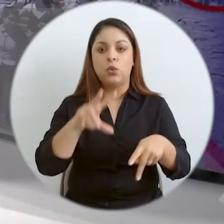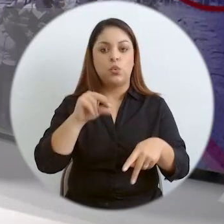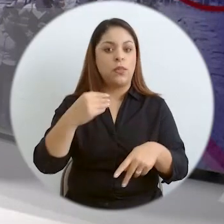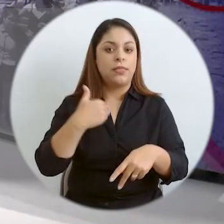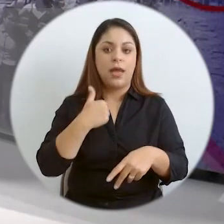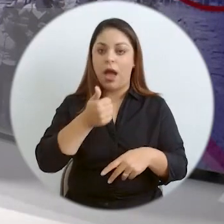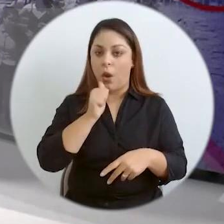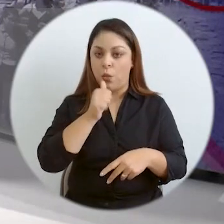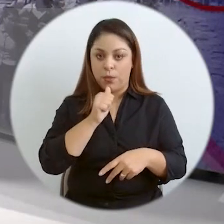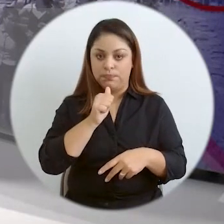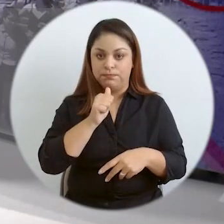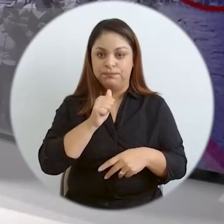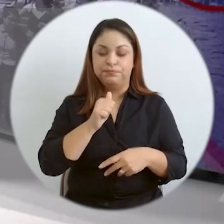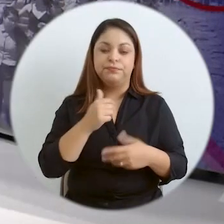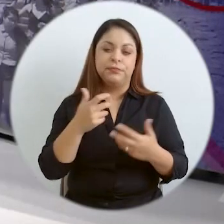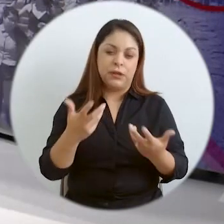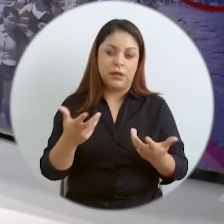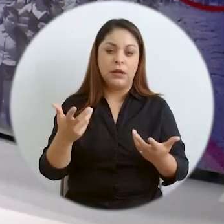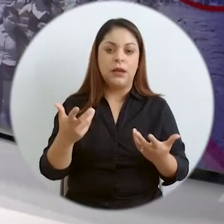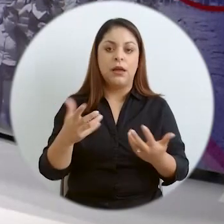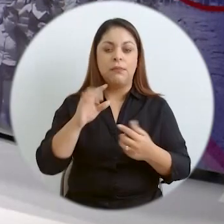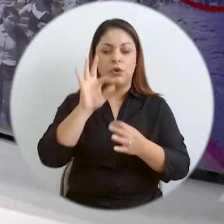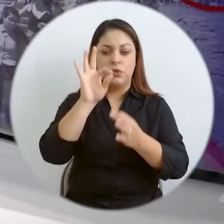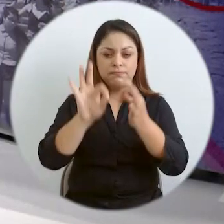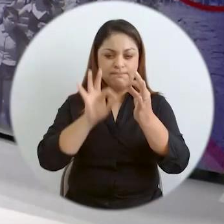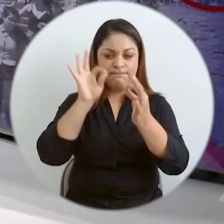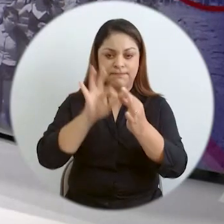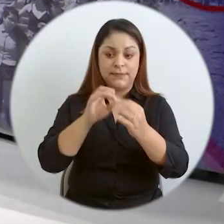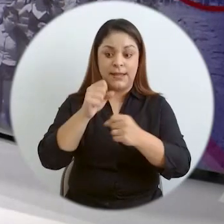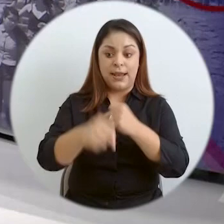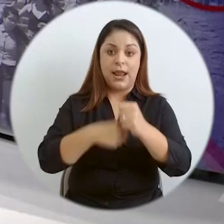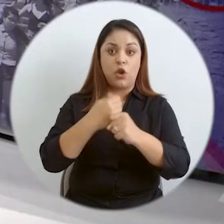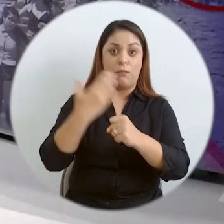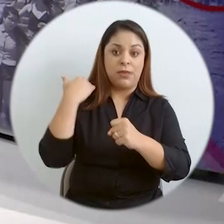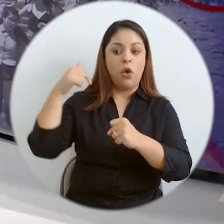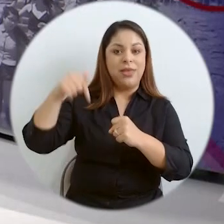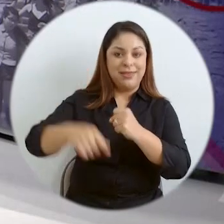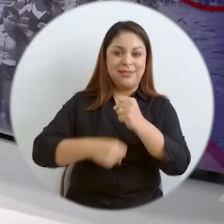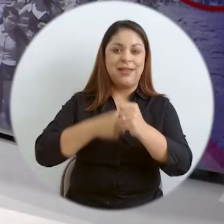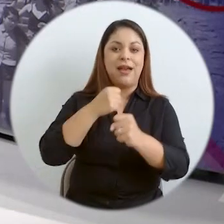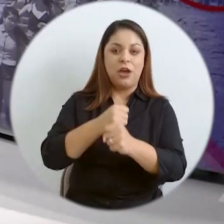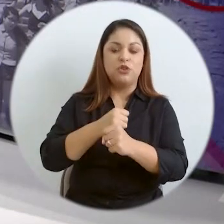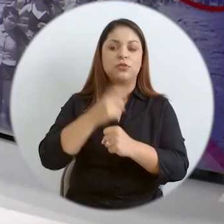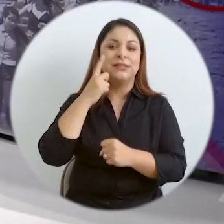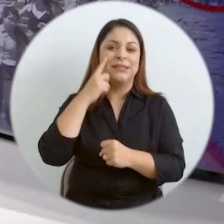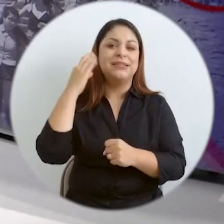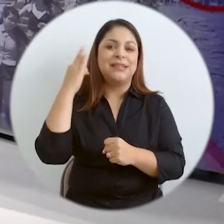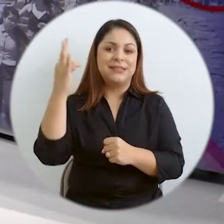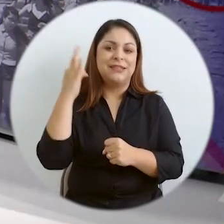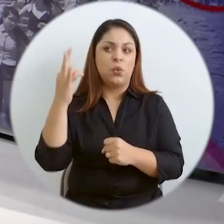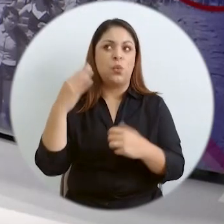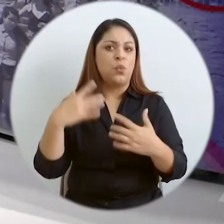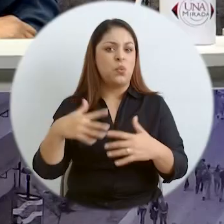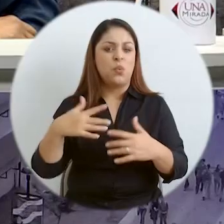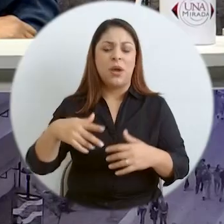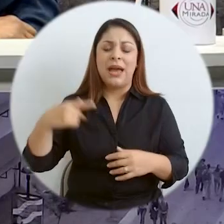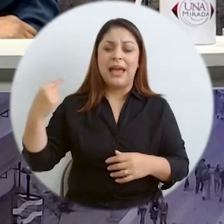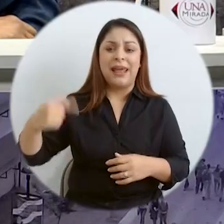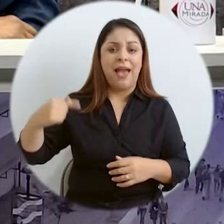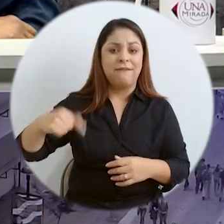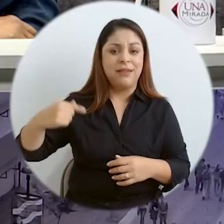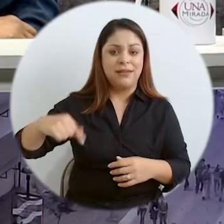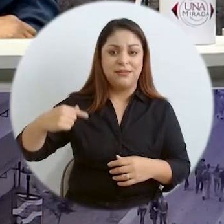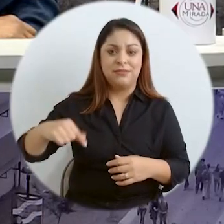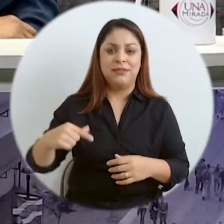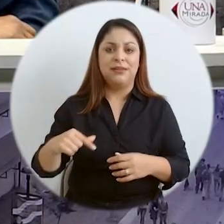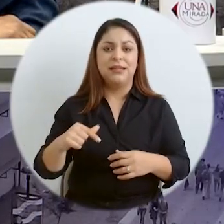porque particularmente y el año pasado, ¿verdad? Fuimos como testigos de qué tan grave está tornándose el